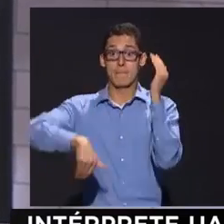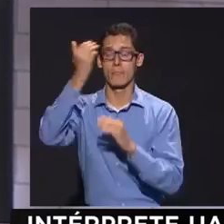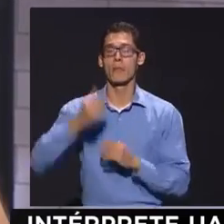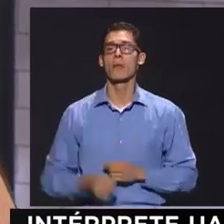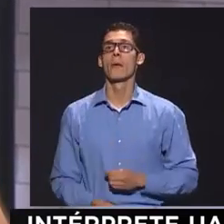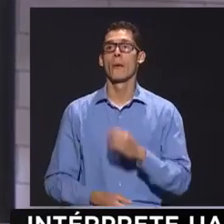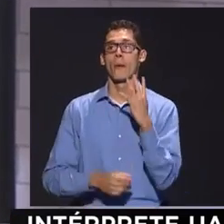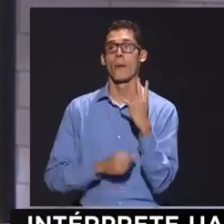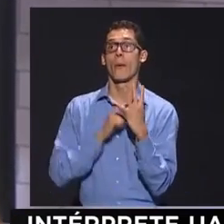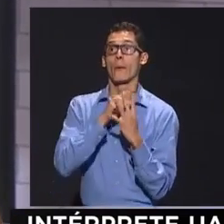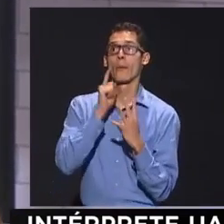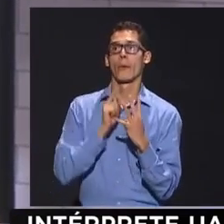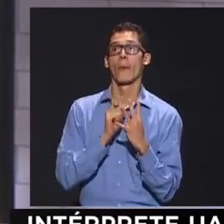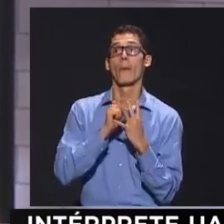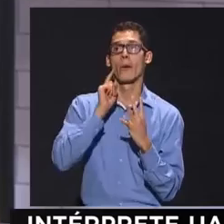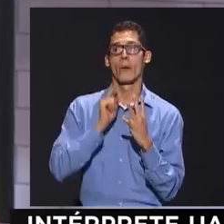4